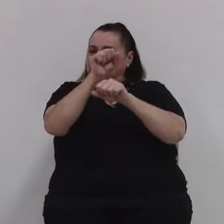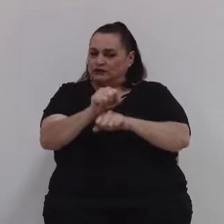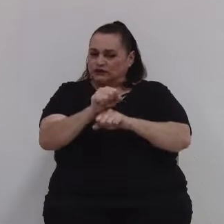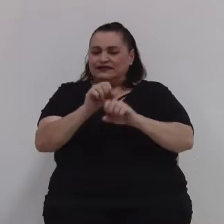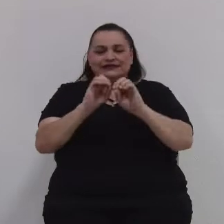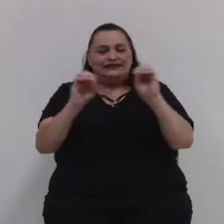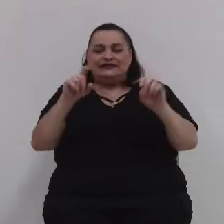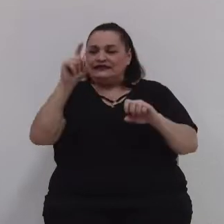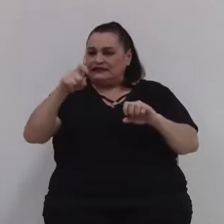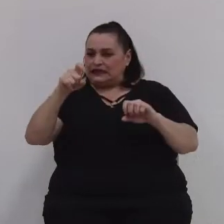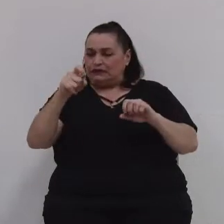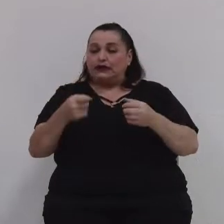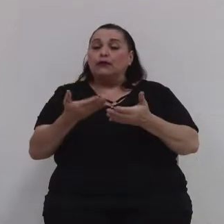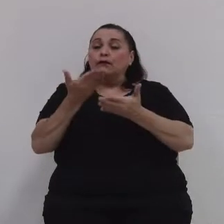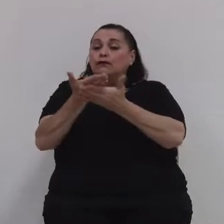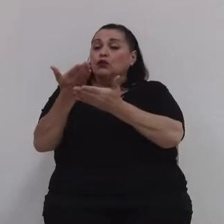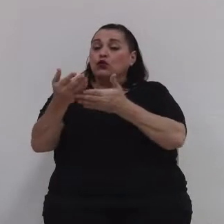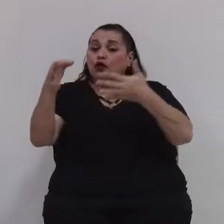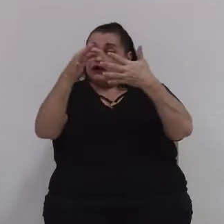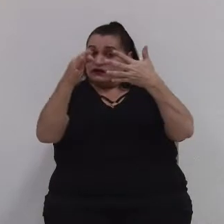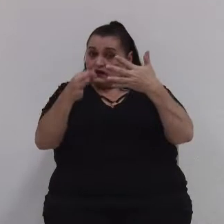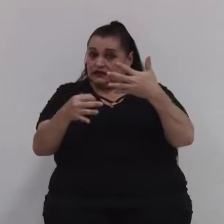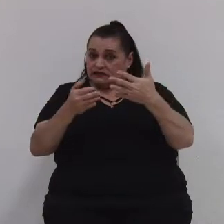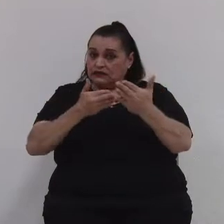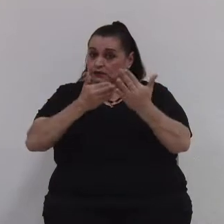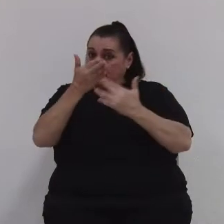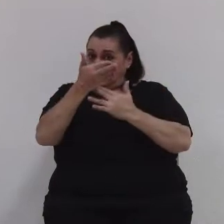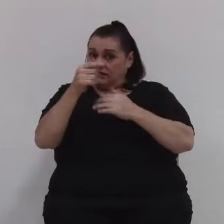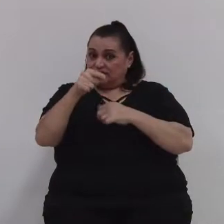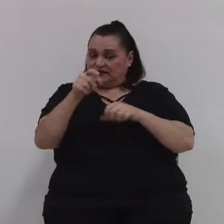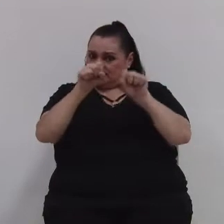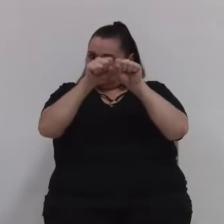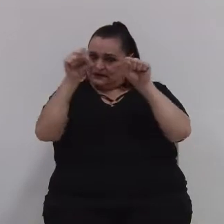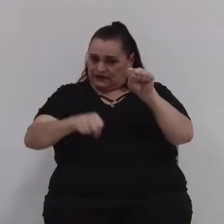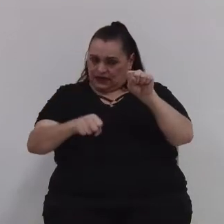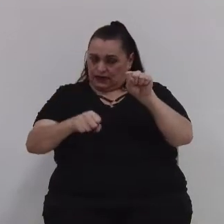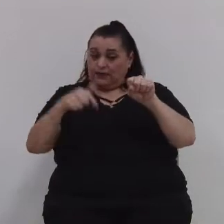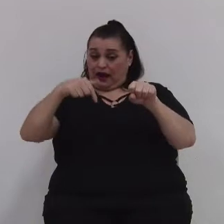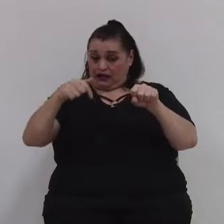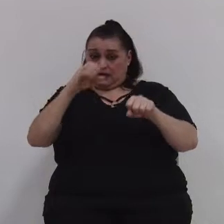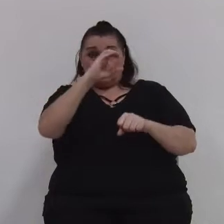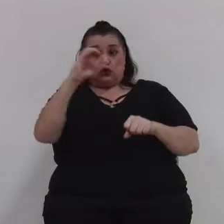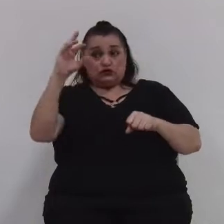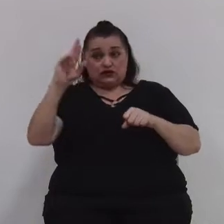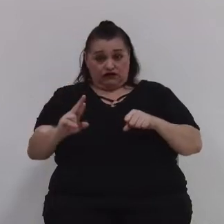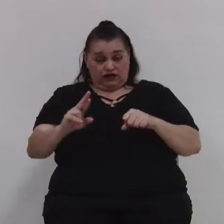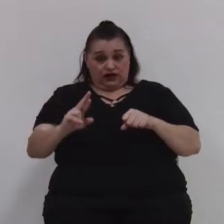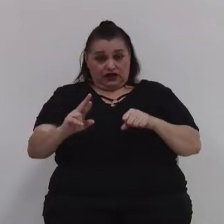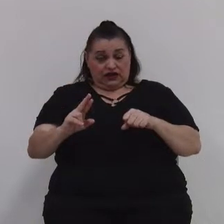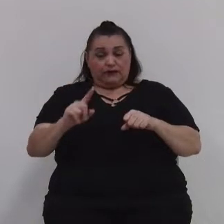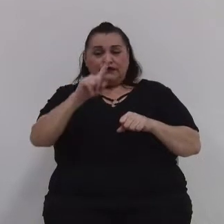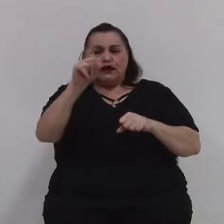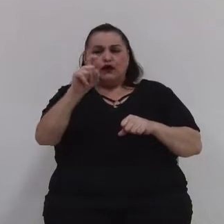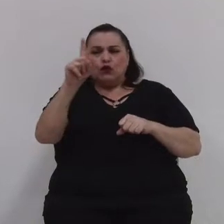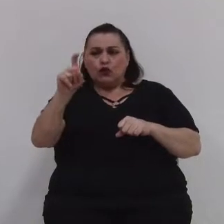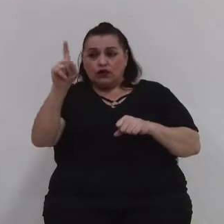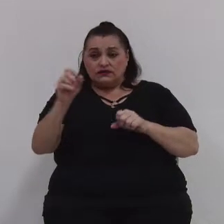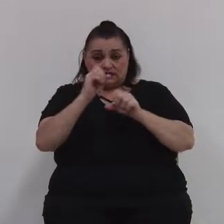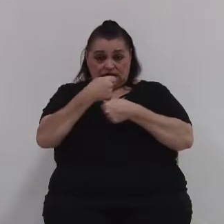se propongan alternativas viables en el marco de ese sistema. En el caso de Costa Rica, encuestas desarrolladas por